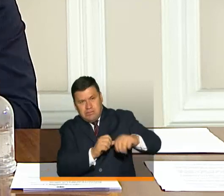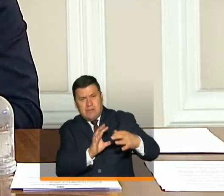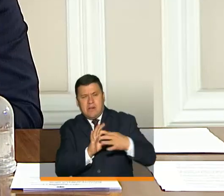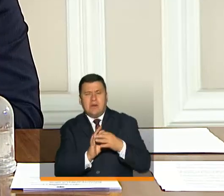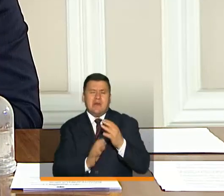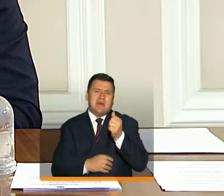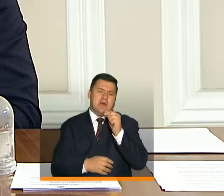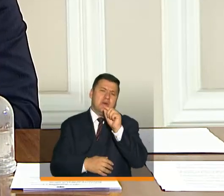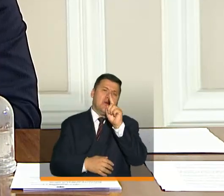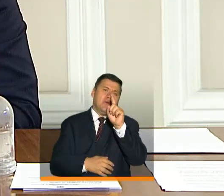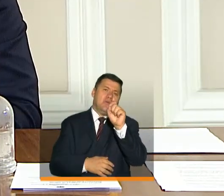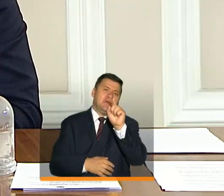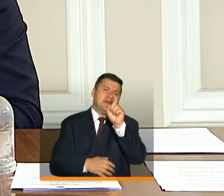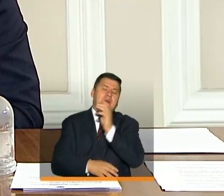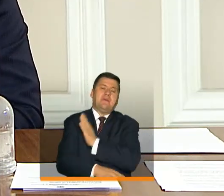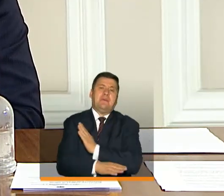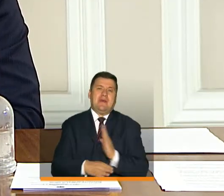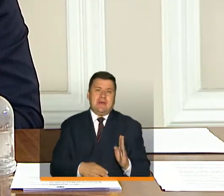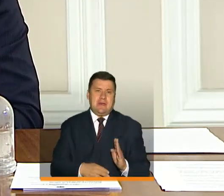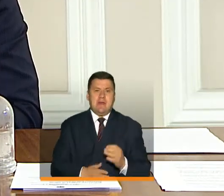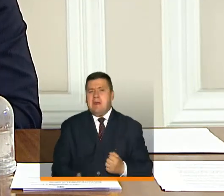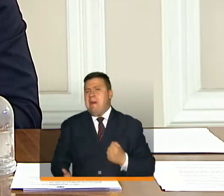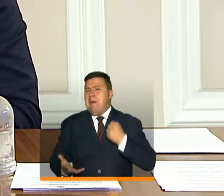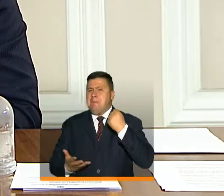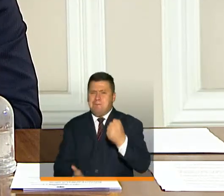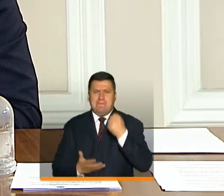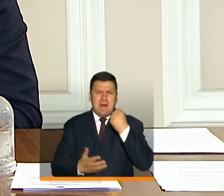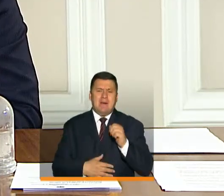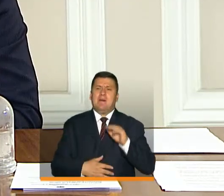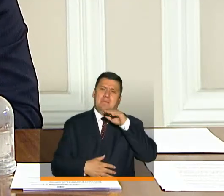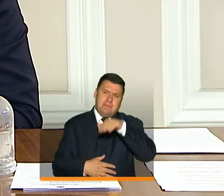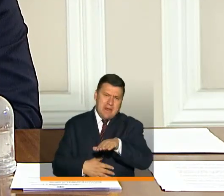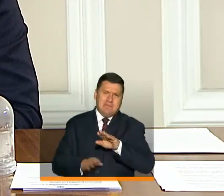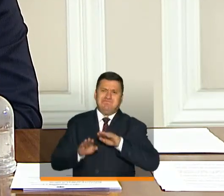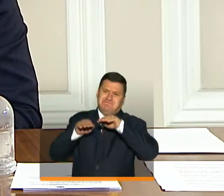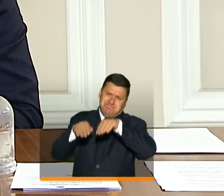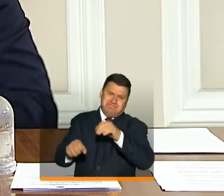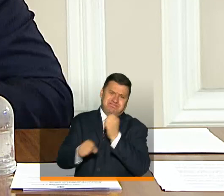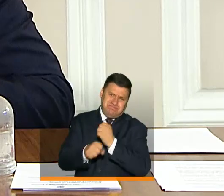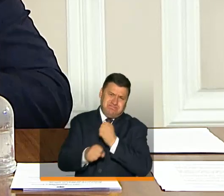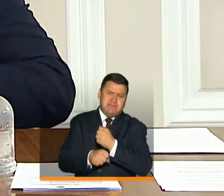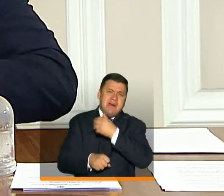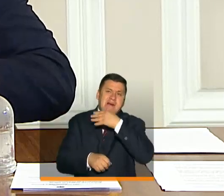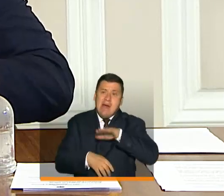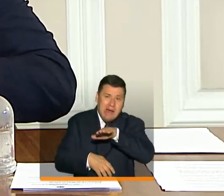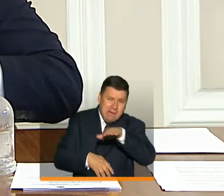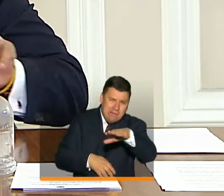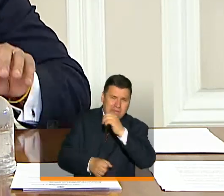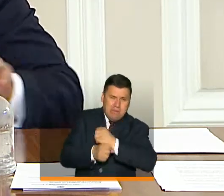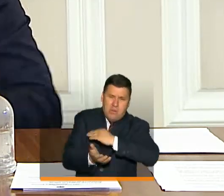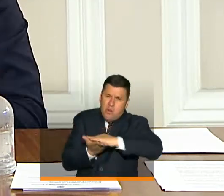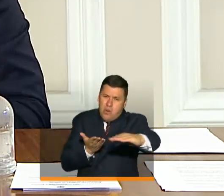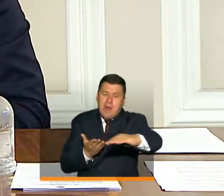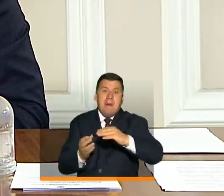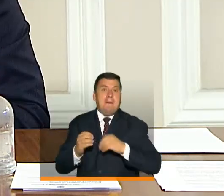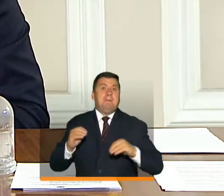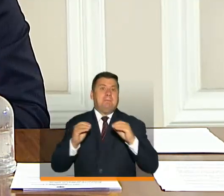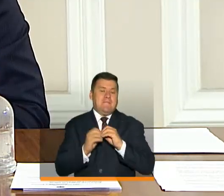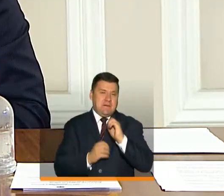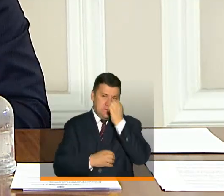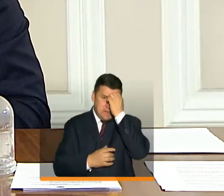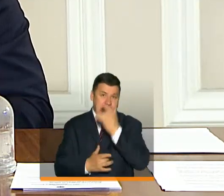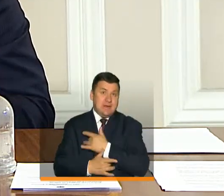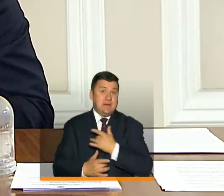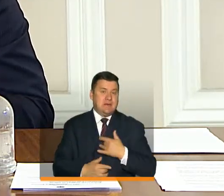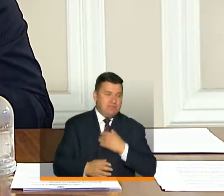casi 1.6 billones de pesos de inversión en vías terciarias en nuestro país. Y, por supuesto, ese gran eje transversal de la